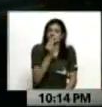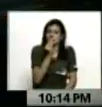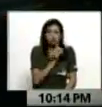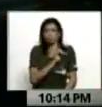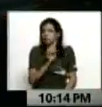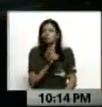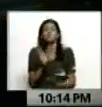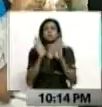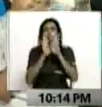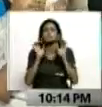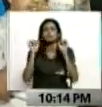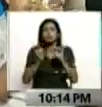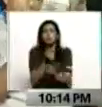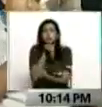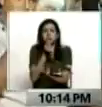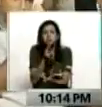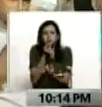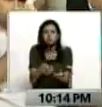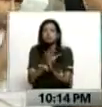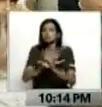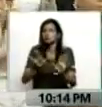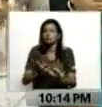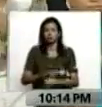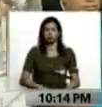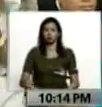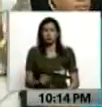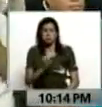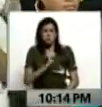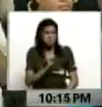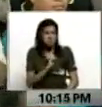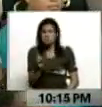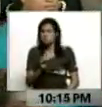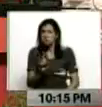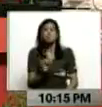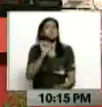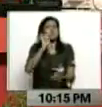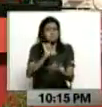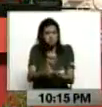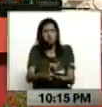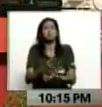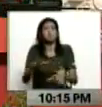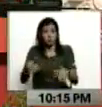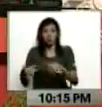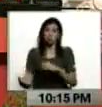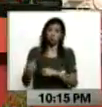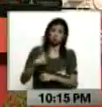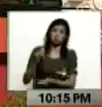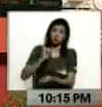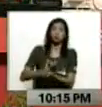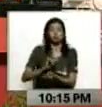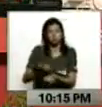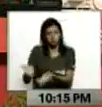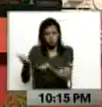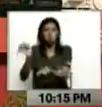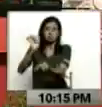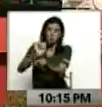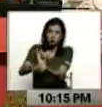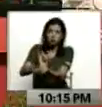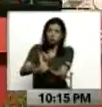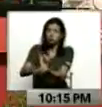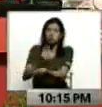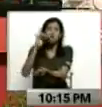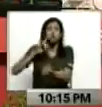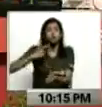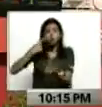estuvimos presos y no le chill a nadie no le chill a